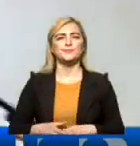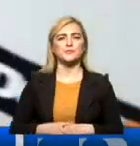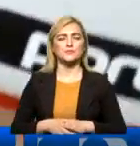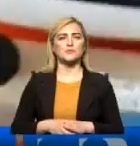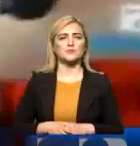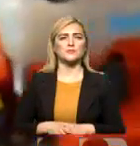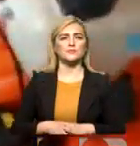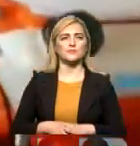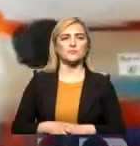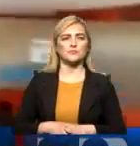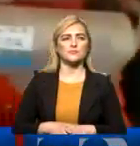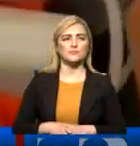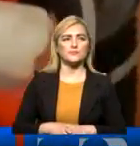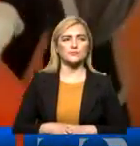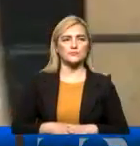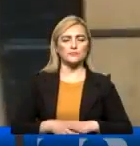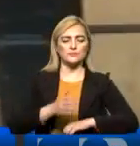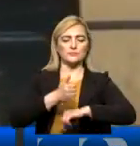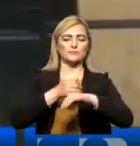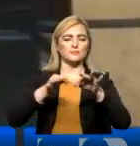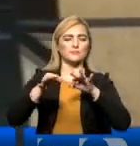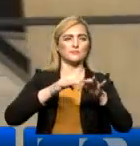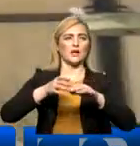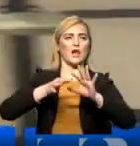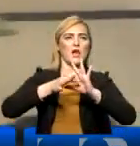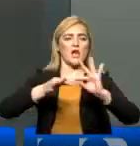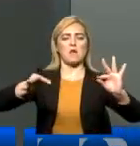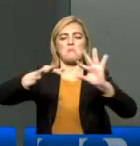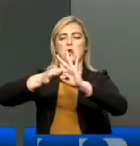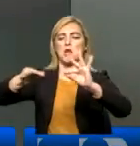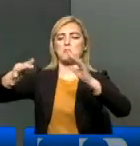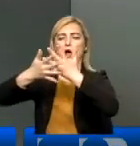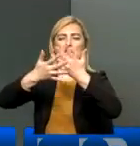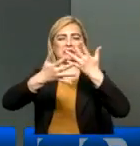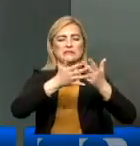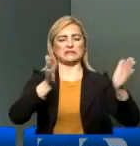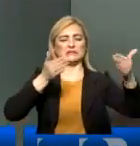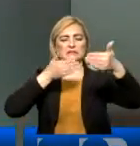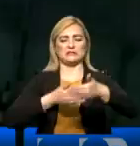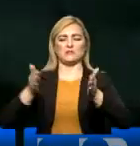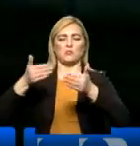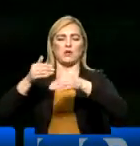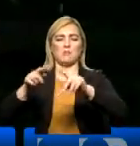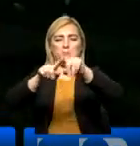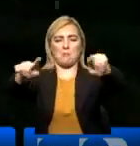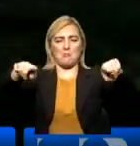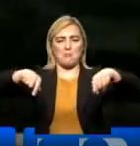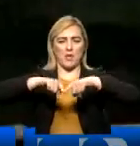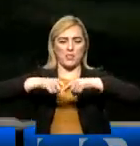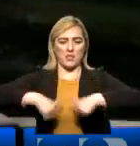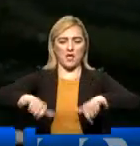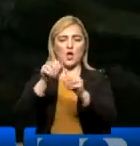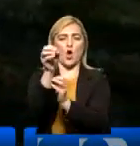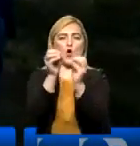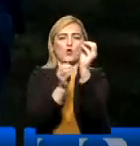COVID. Según las autoridades, se realizó la limpieza y desinfección de pabellones, celdas, patios y áreas